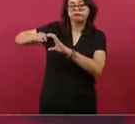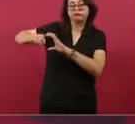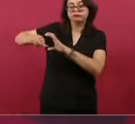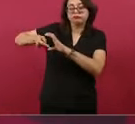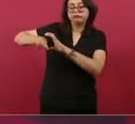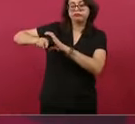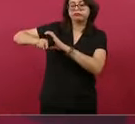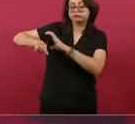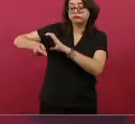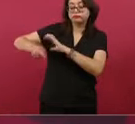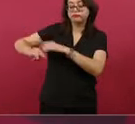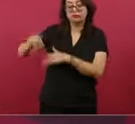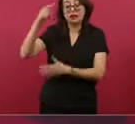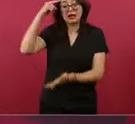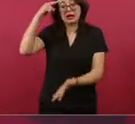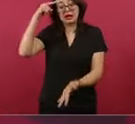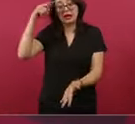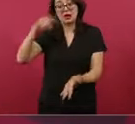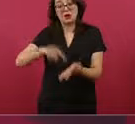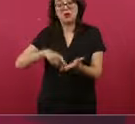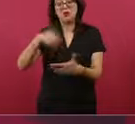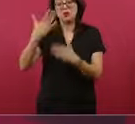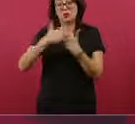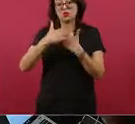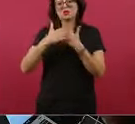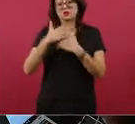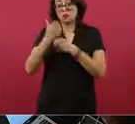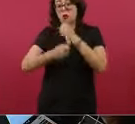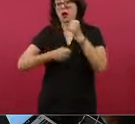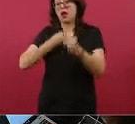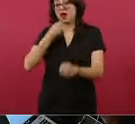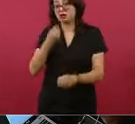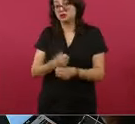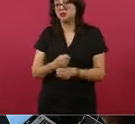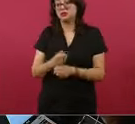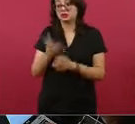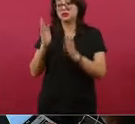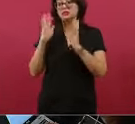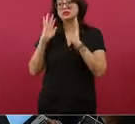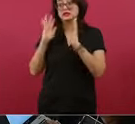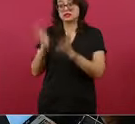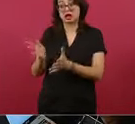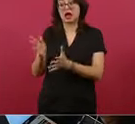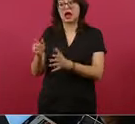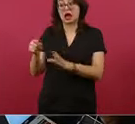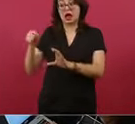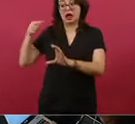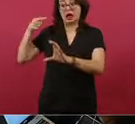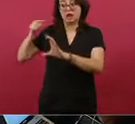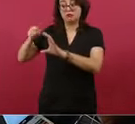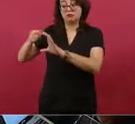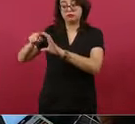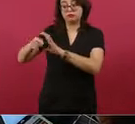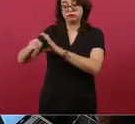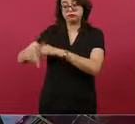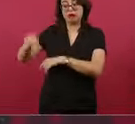en los primeros meses del año próximo. La otra mina de Sabina,